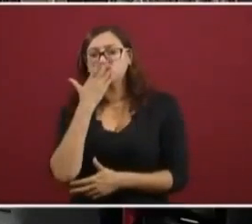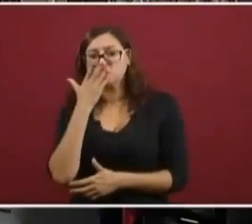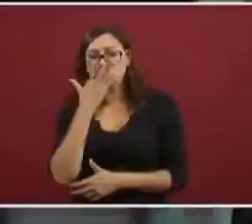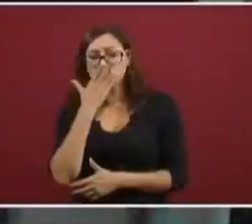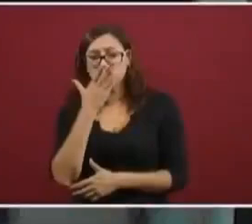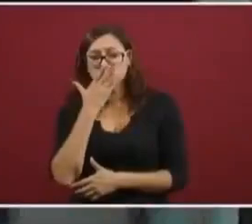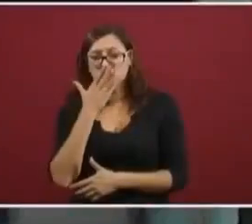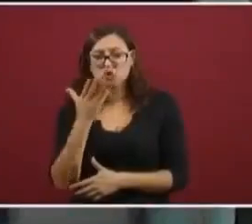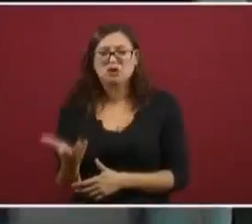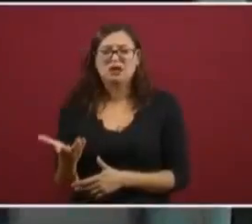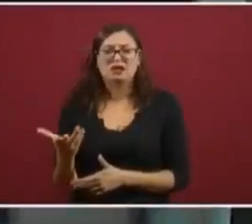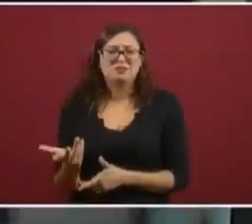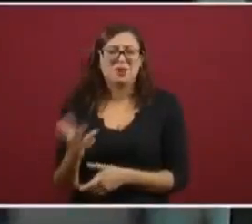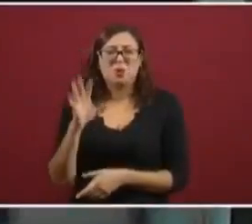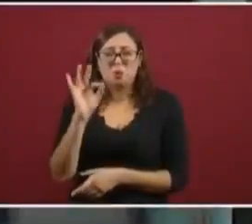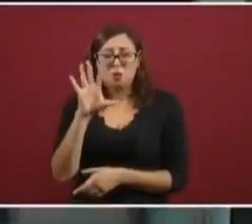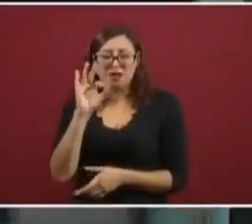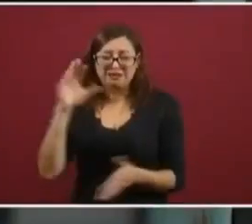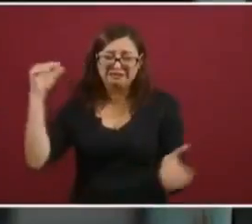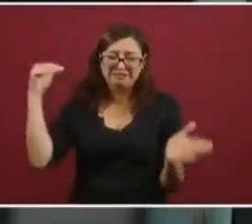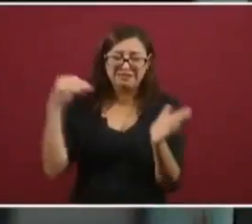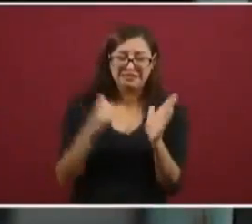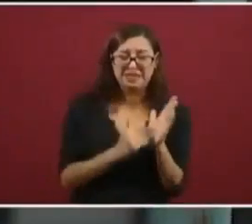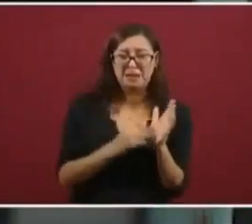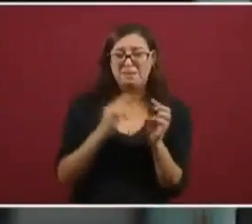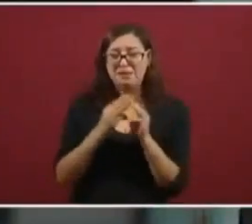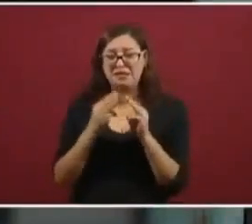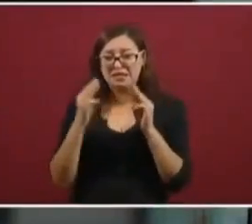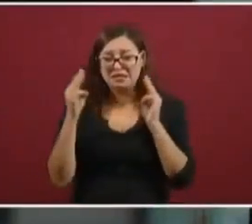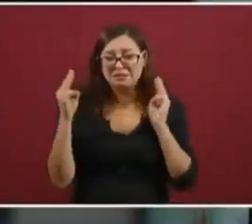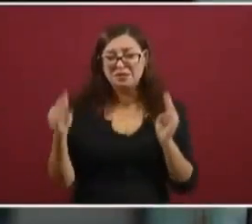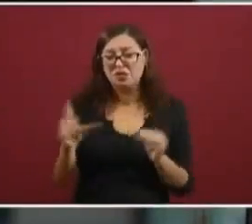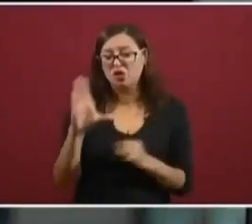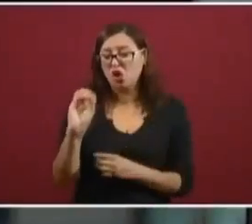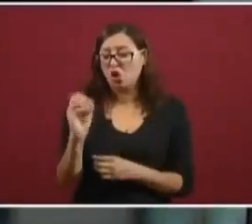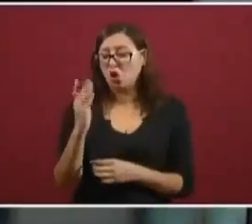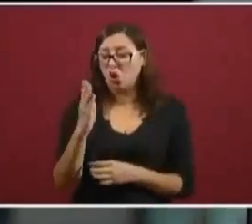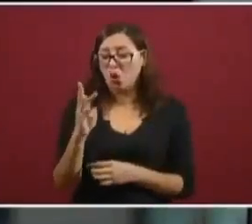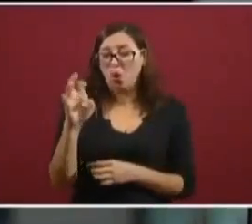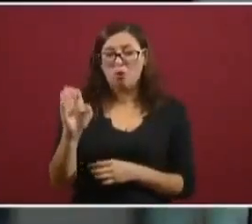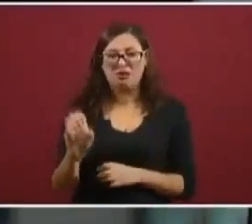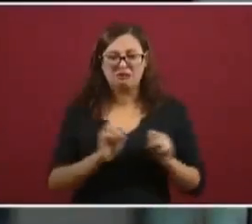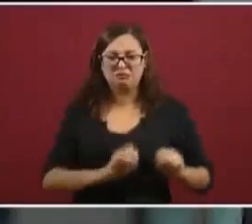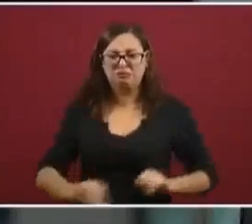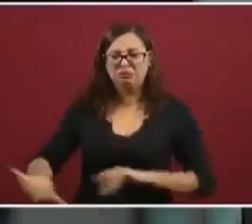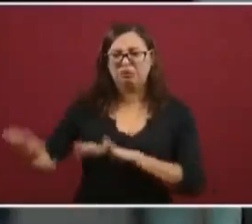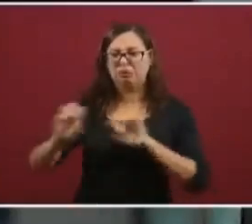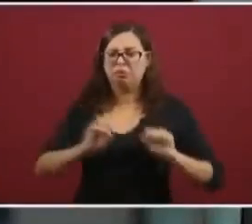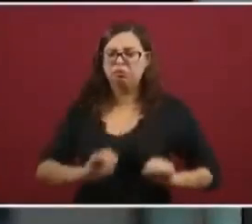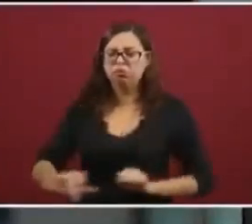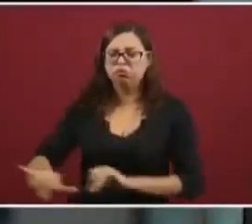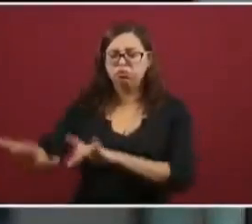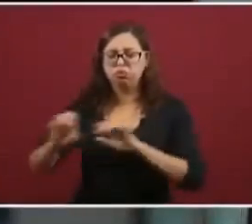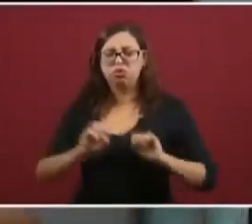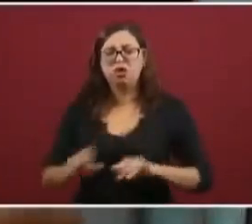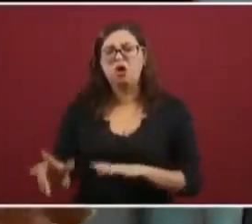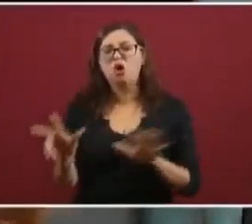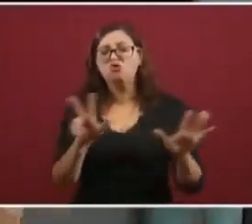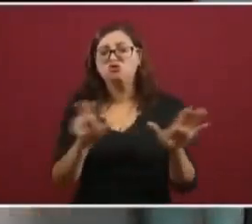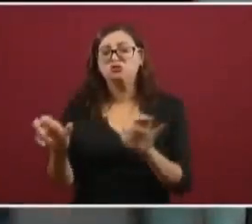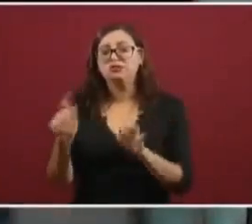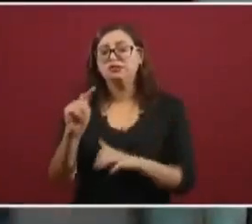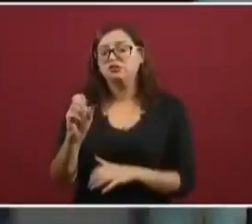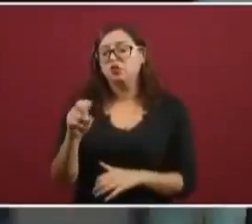y se derramaron más de 40,000 m cúbicos de acidulados de cobre que contenían ap parte de cerca de 800 toneladas